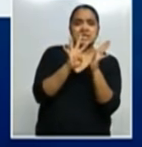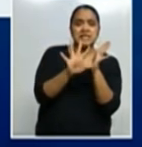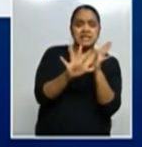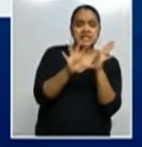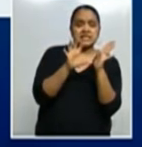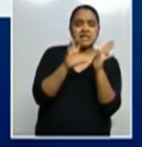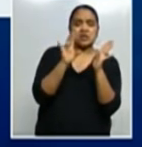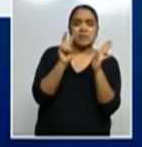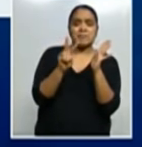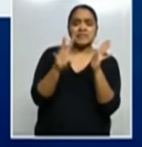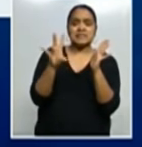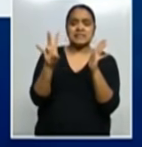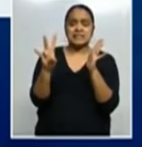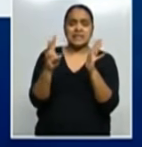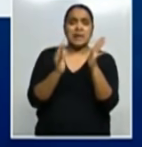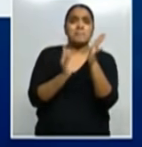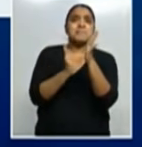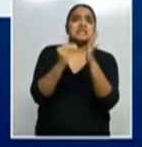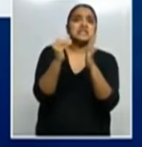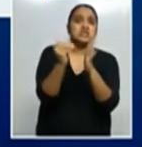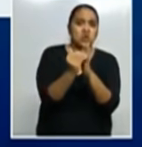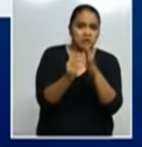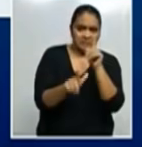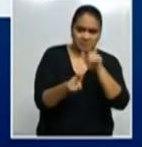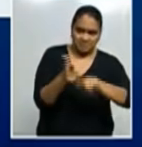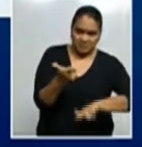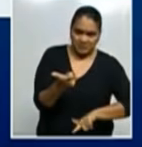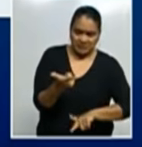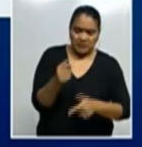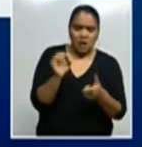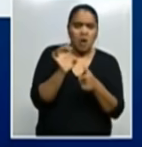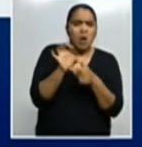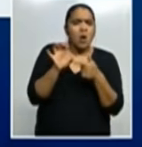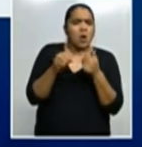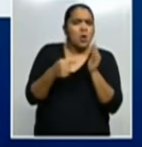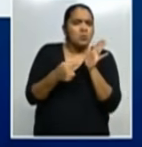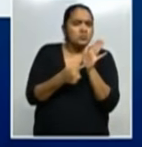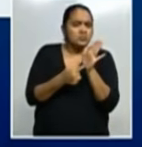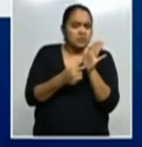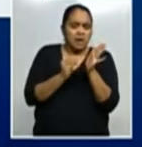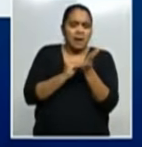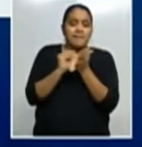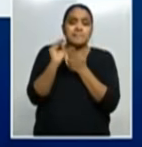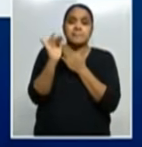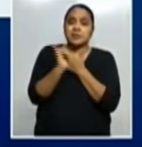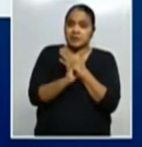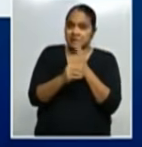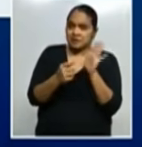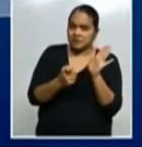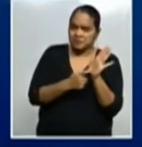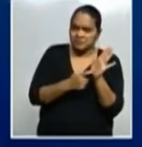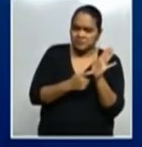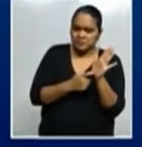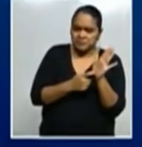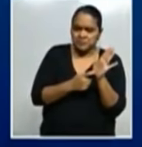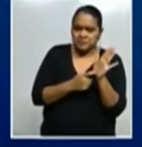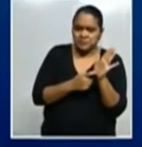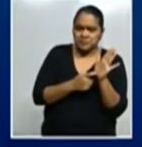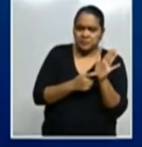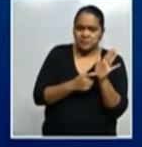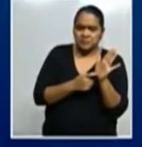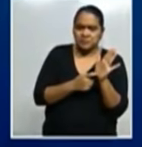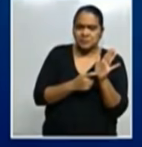6,527 millones. Por supuesto, inferior a lo que teníamos proyectado, pero superior a las expectativas dada la crisis del